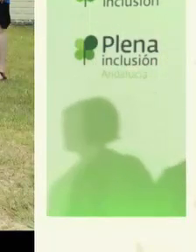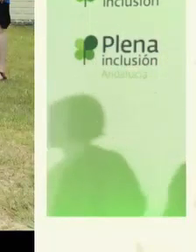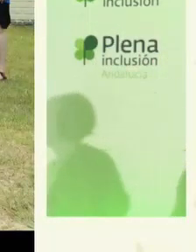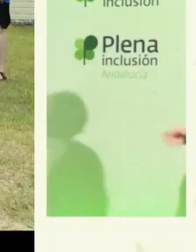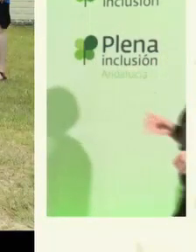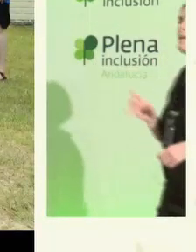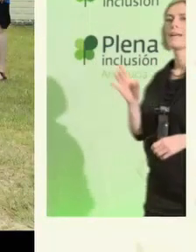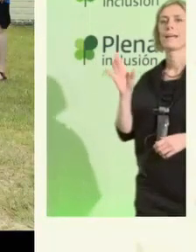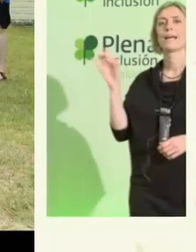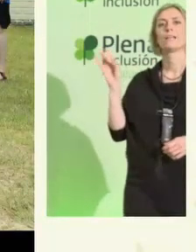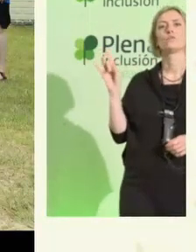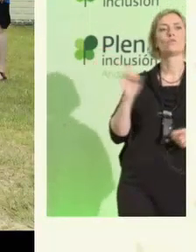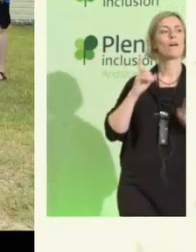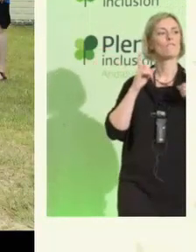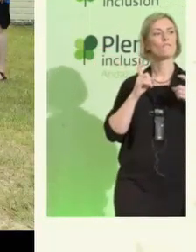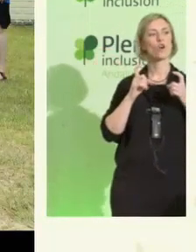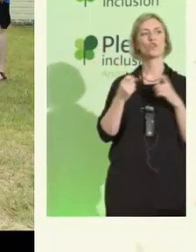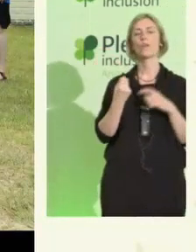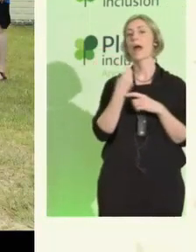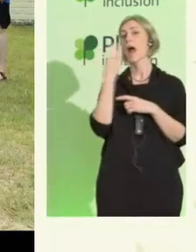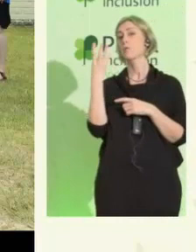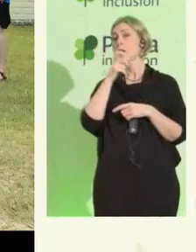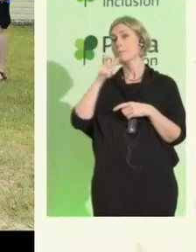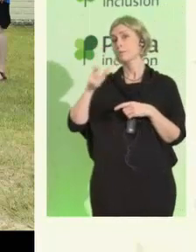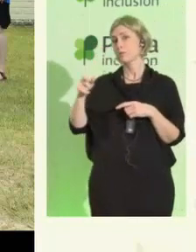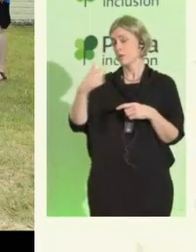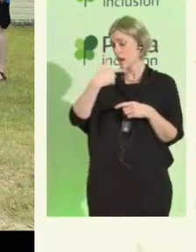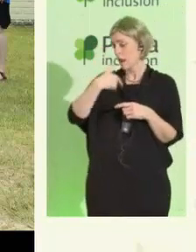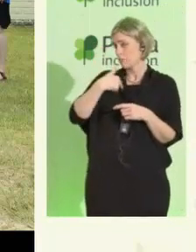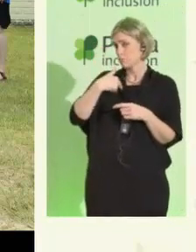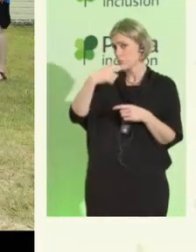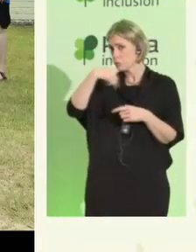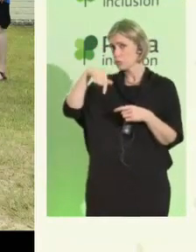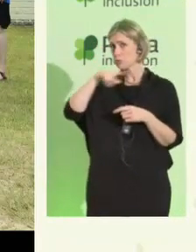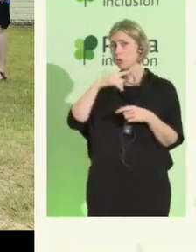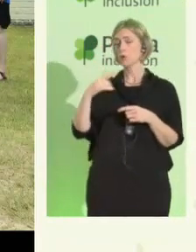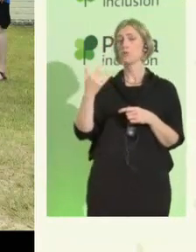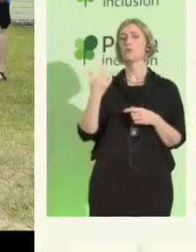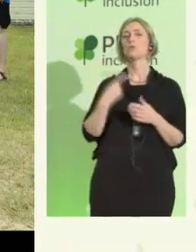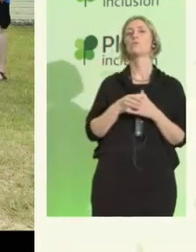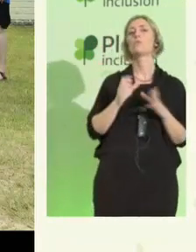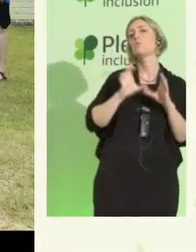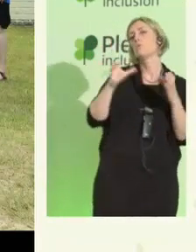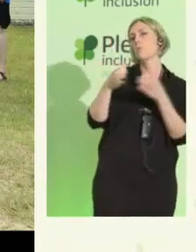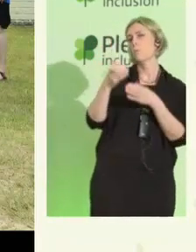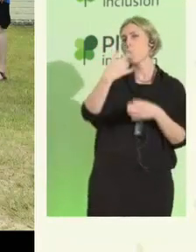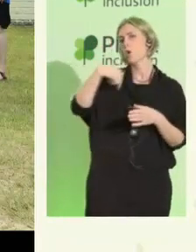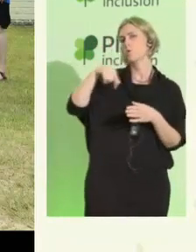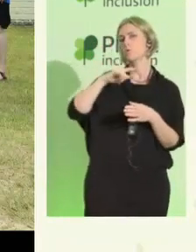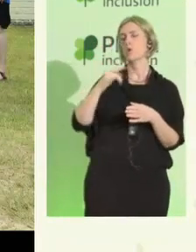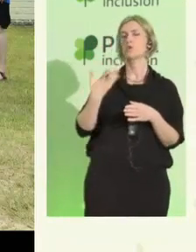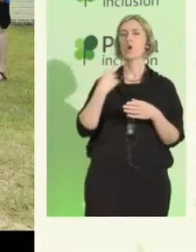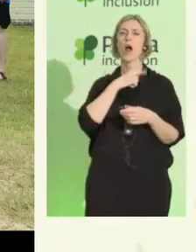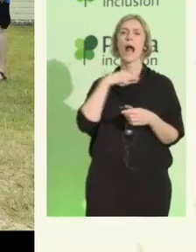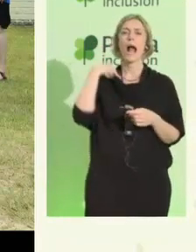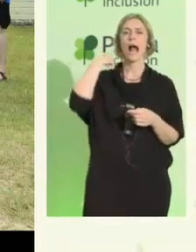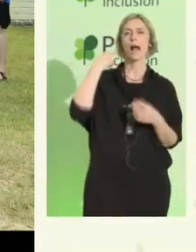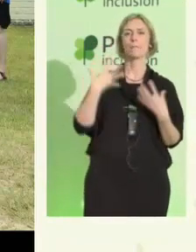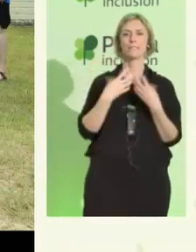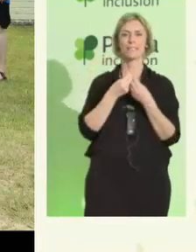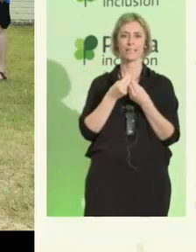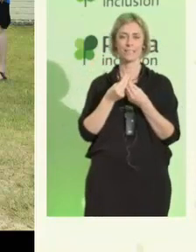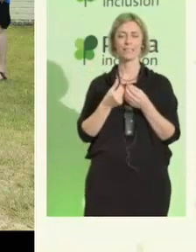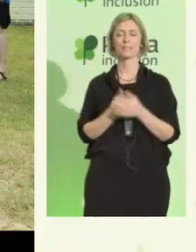Esto es una foto de algunos de nosotros. Después nos sacamos una foto de grupo de algunos de nosotros con nuestras camisetas.